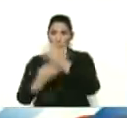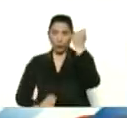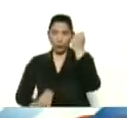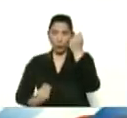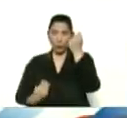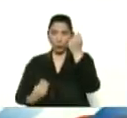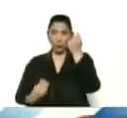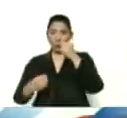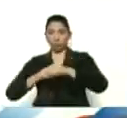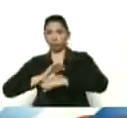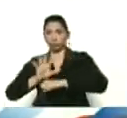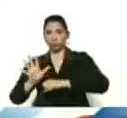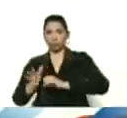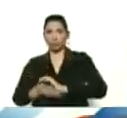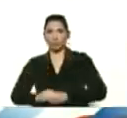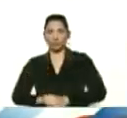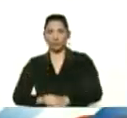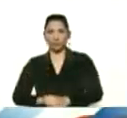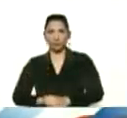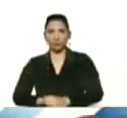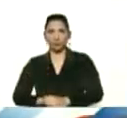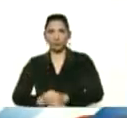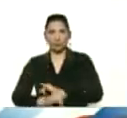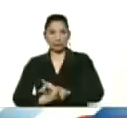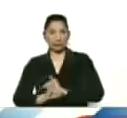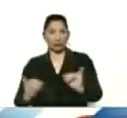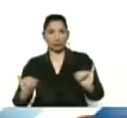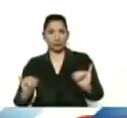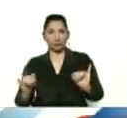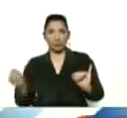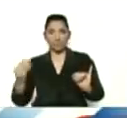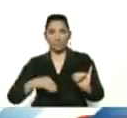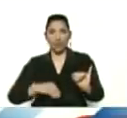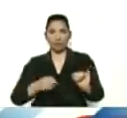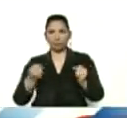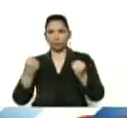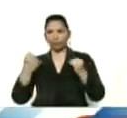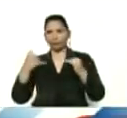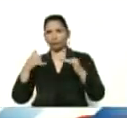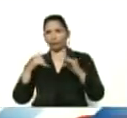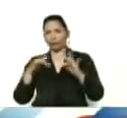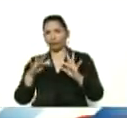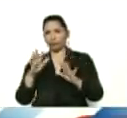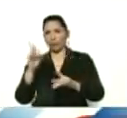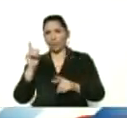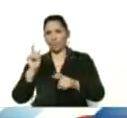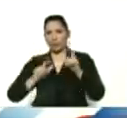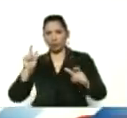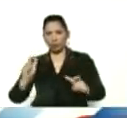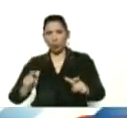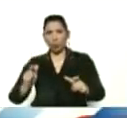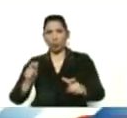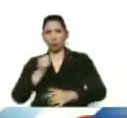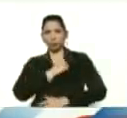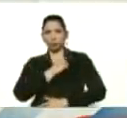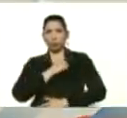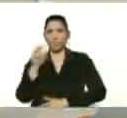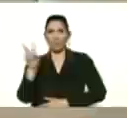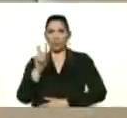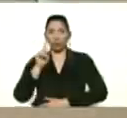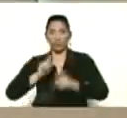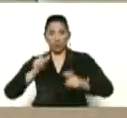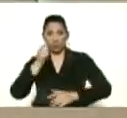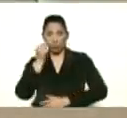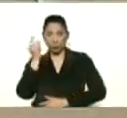al COVID-19. Ya son más de una decena de miles de compatriotas venezolanos, de ciudadanos y